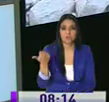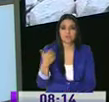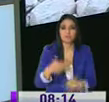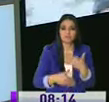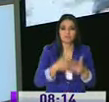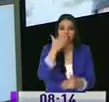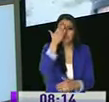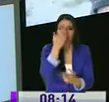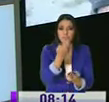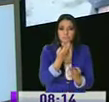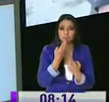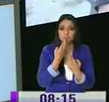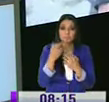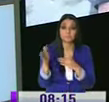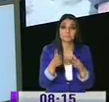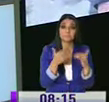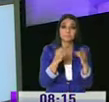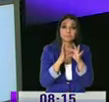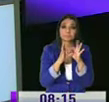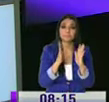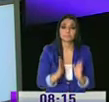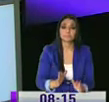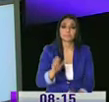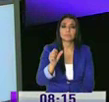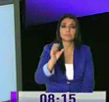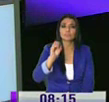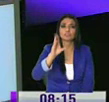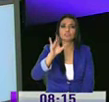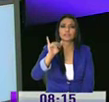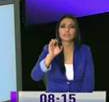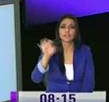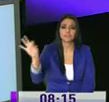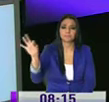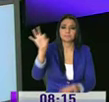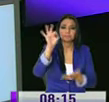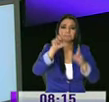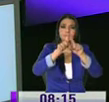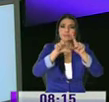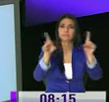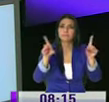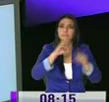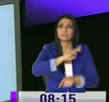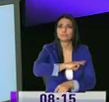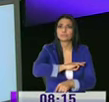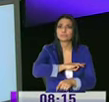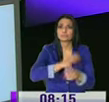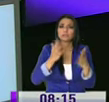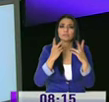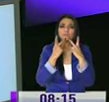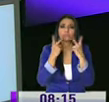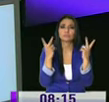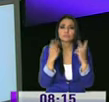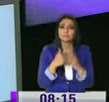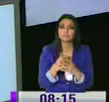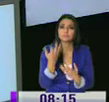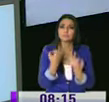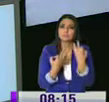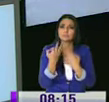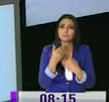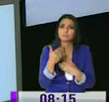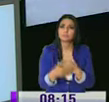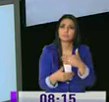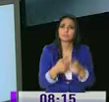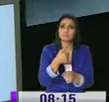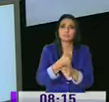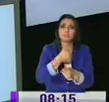de respuestas vamos ahora con sufrió intimidades está en junto al vocero de la empresa metropolitana de obras públicas no sé explicar cómo avanzan los